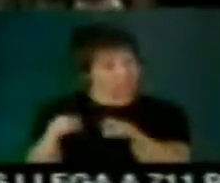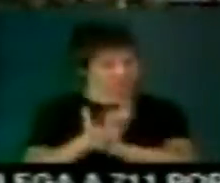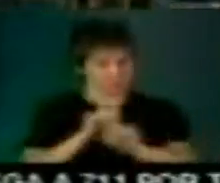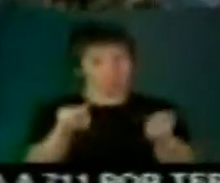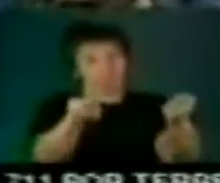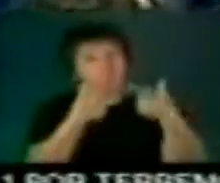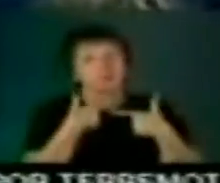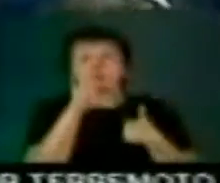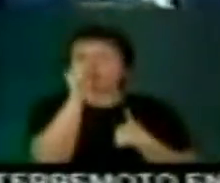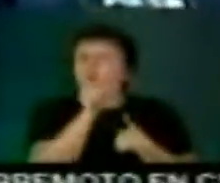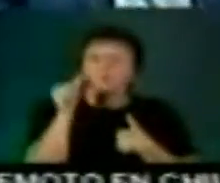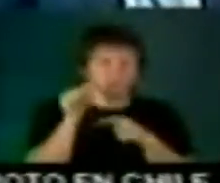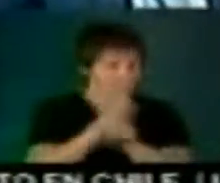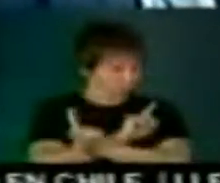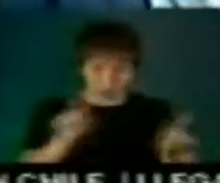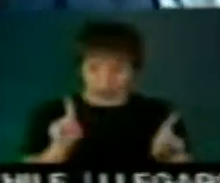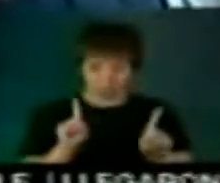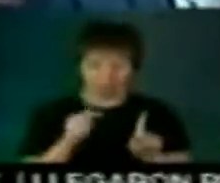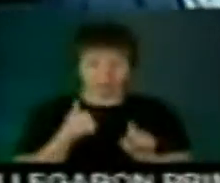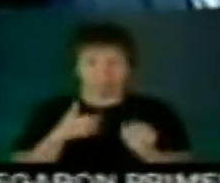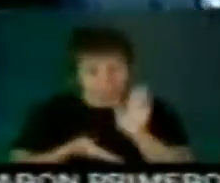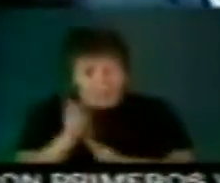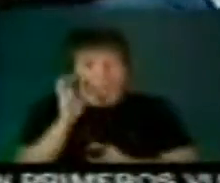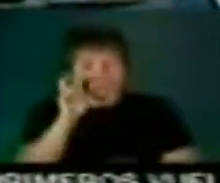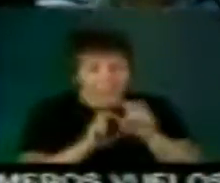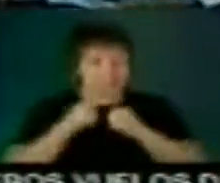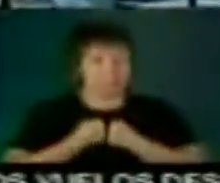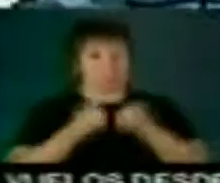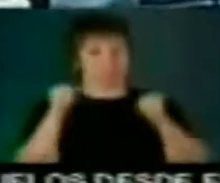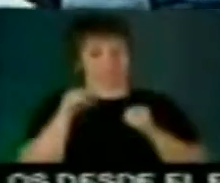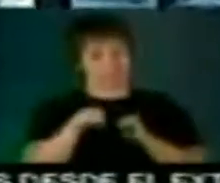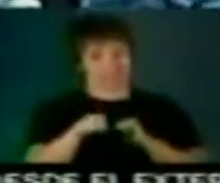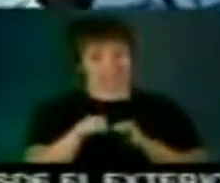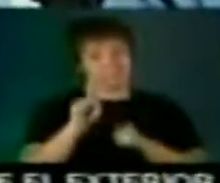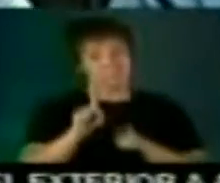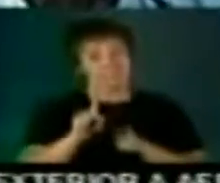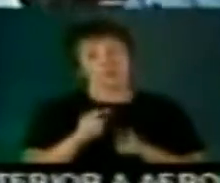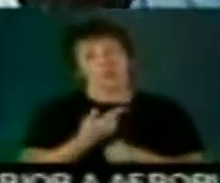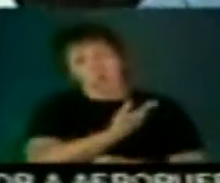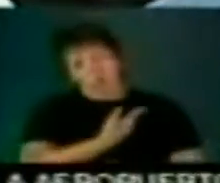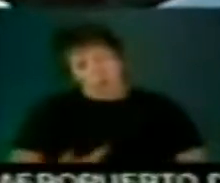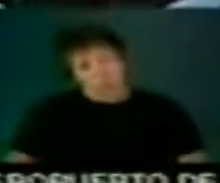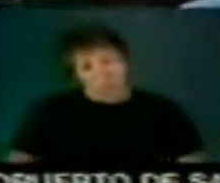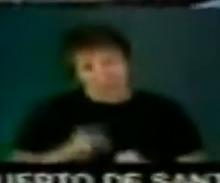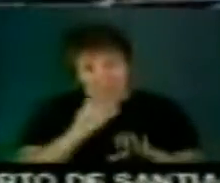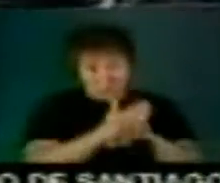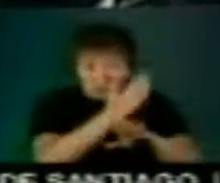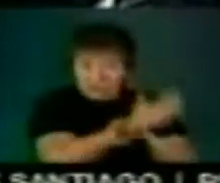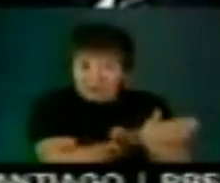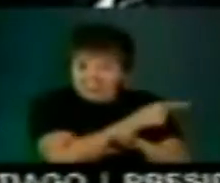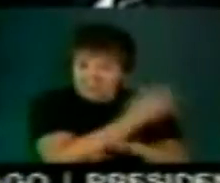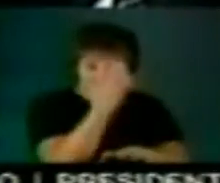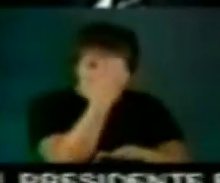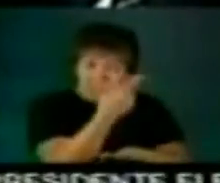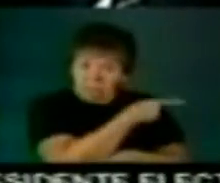resuelva las cosas por sí mismo. Tal como hizo el gobierno que termina, vamos a llevar el gasto